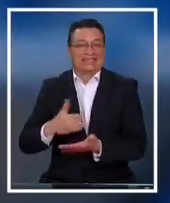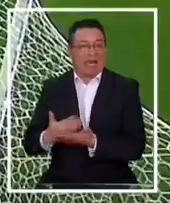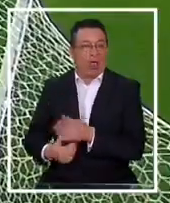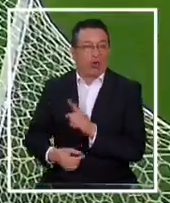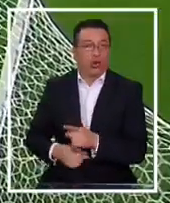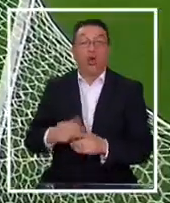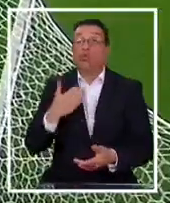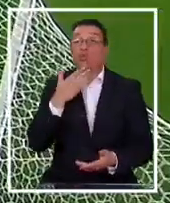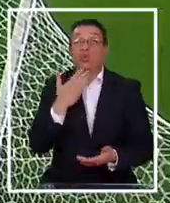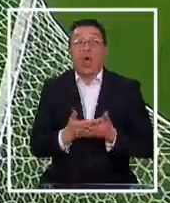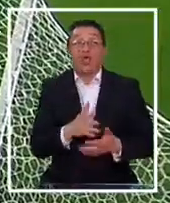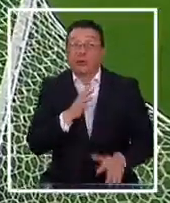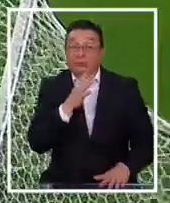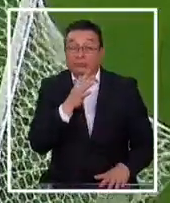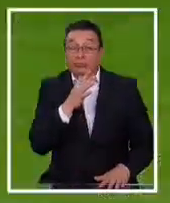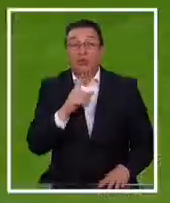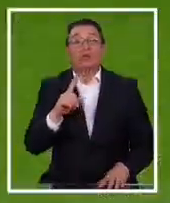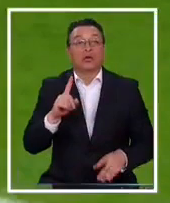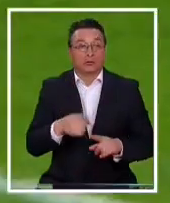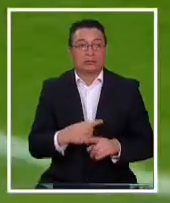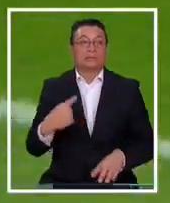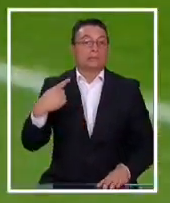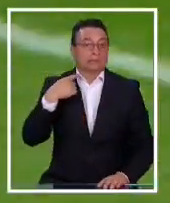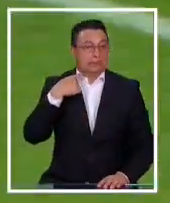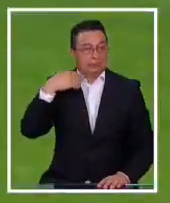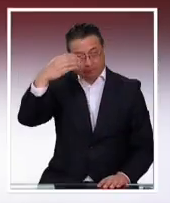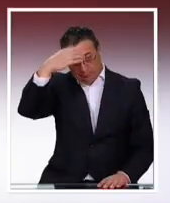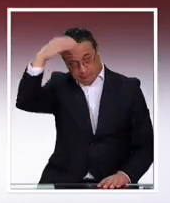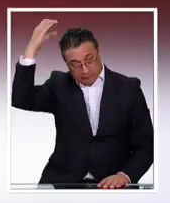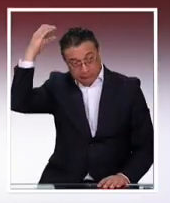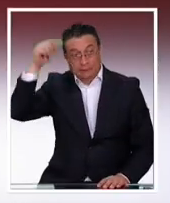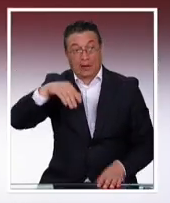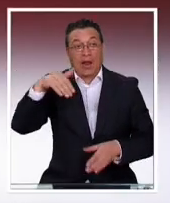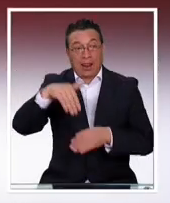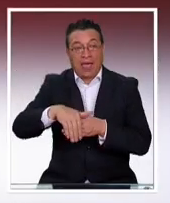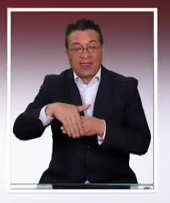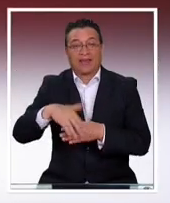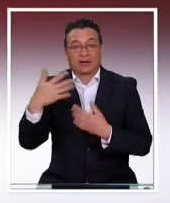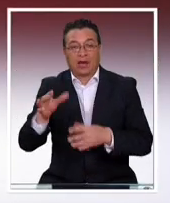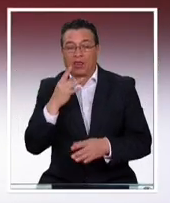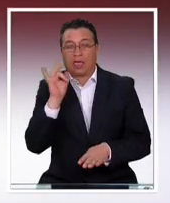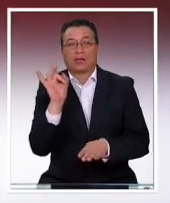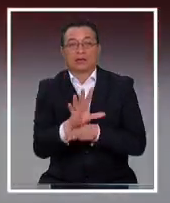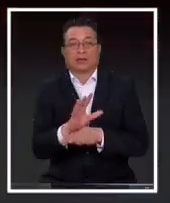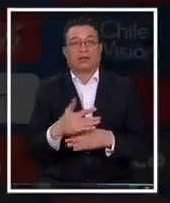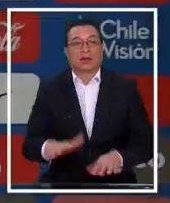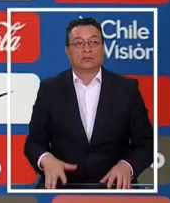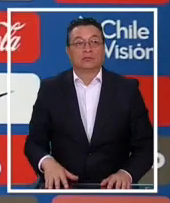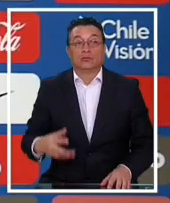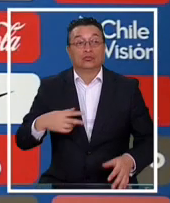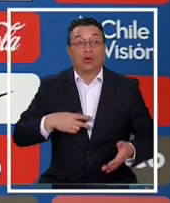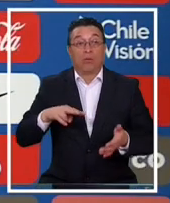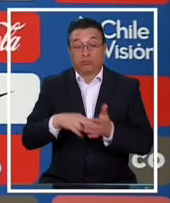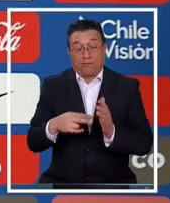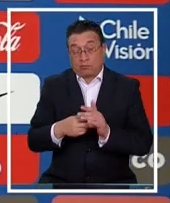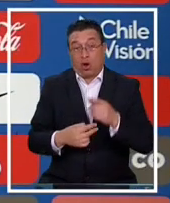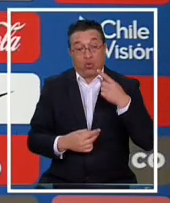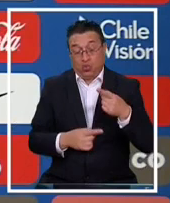era ¿cuándo? La historia se puso triste para el rey. Esta tarde fue notificado. Tuvimos un problema, no tuvimos ningún